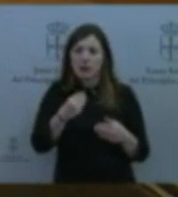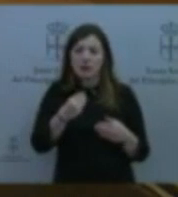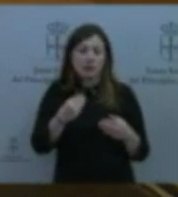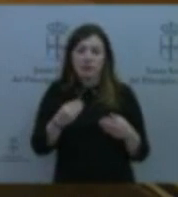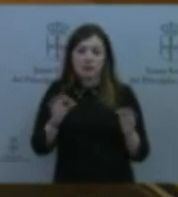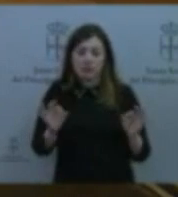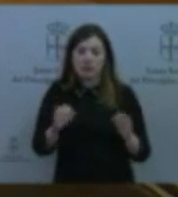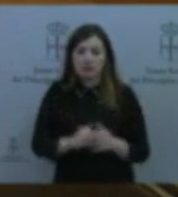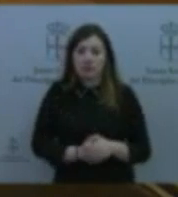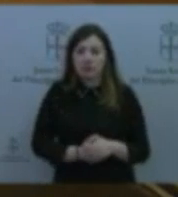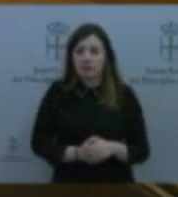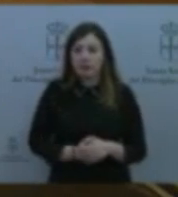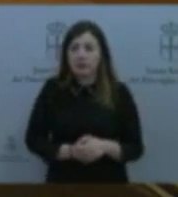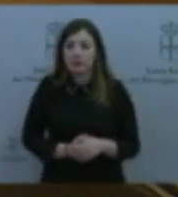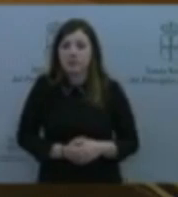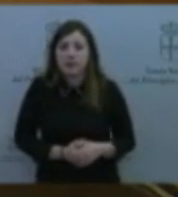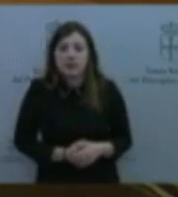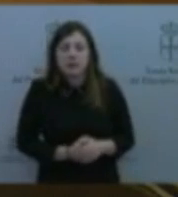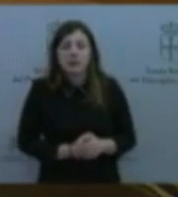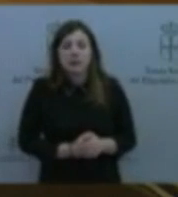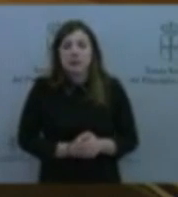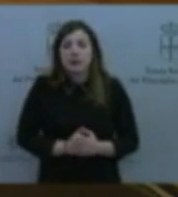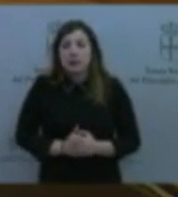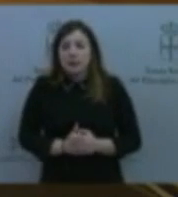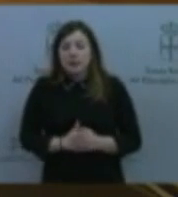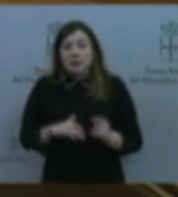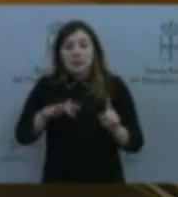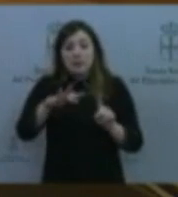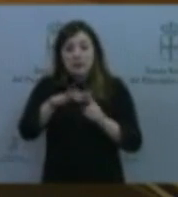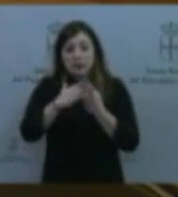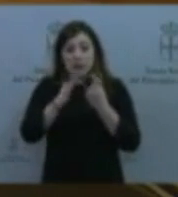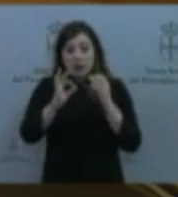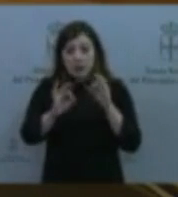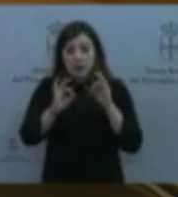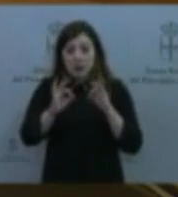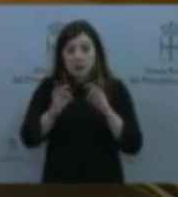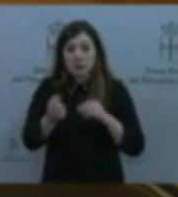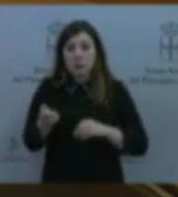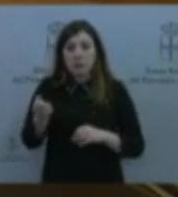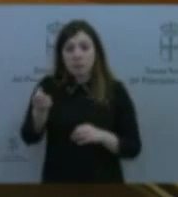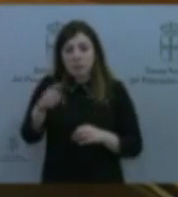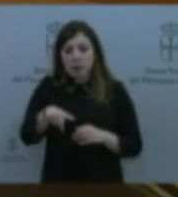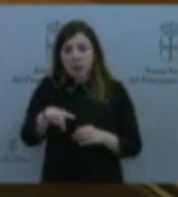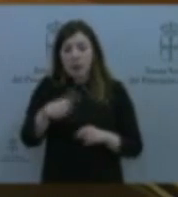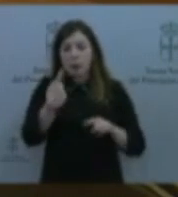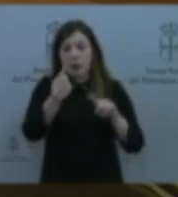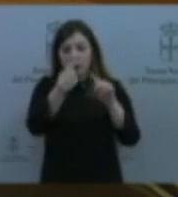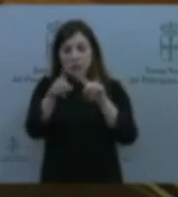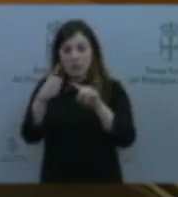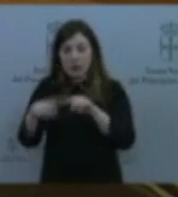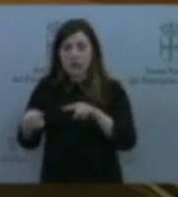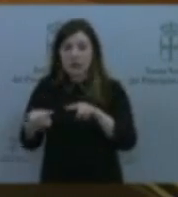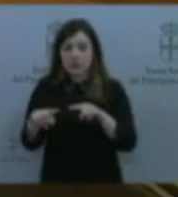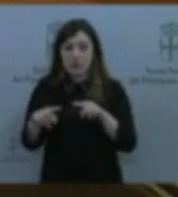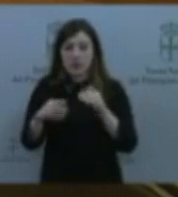Y estas circunstancias adversas son similares en los distintos peldaños de la escala. Por un lado